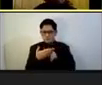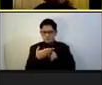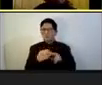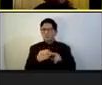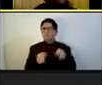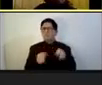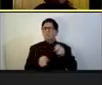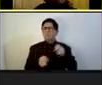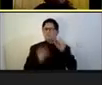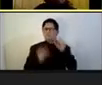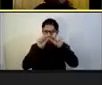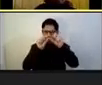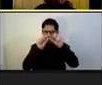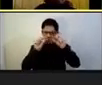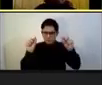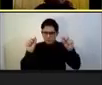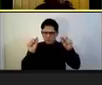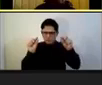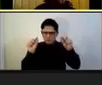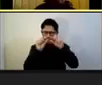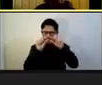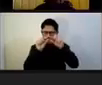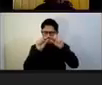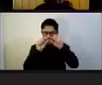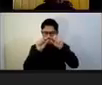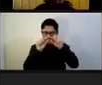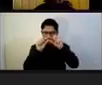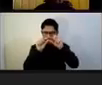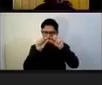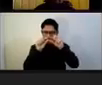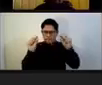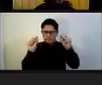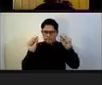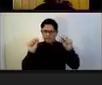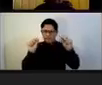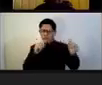la palabra. Parece que tenemos una interferencia de audio. Transformarlo